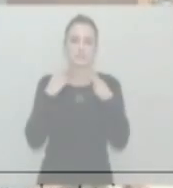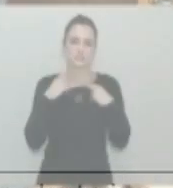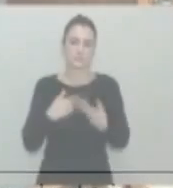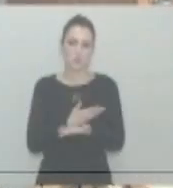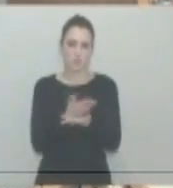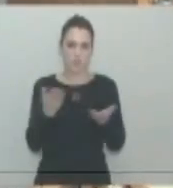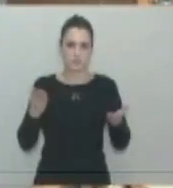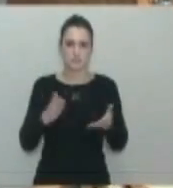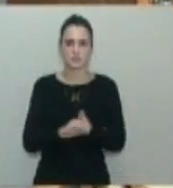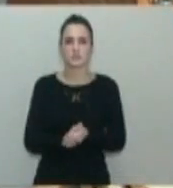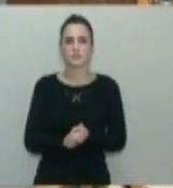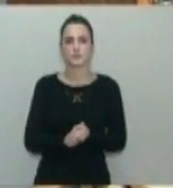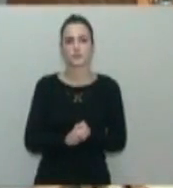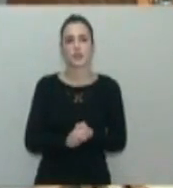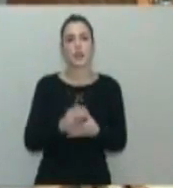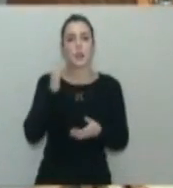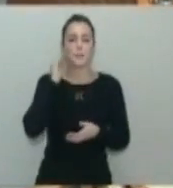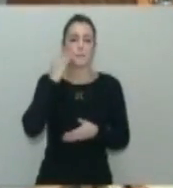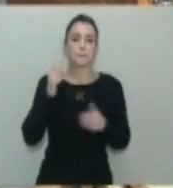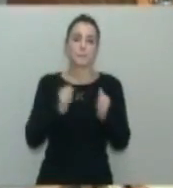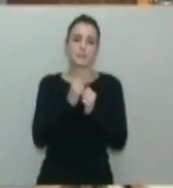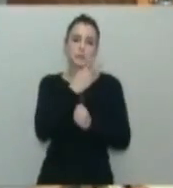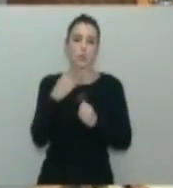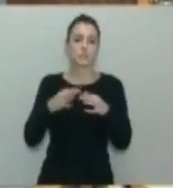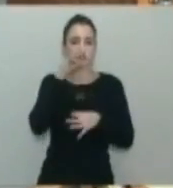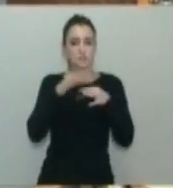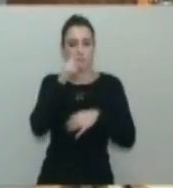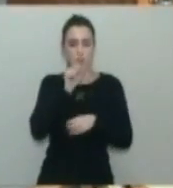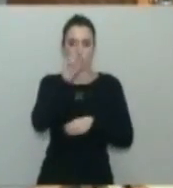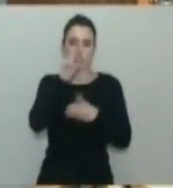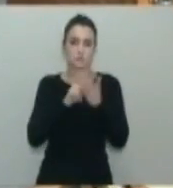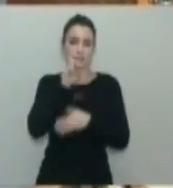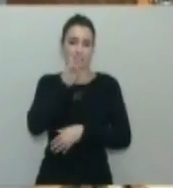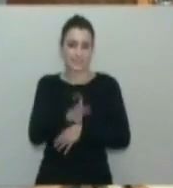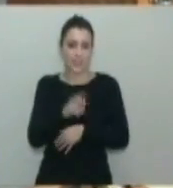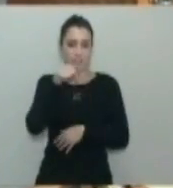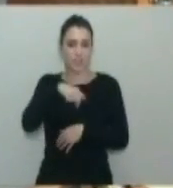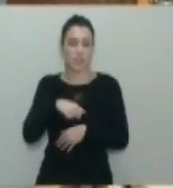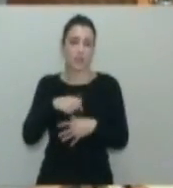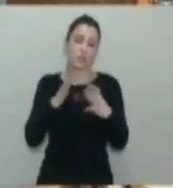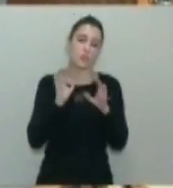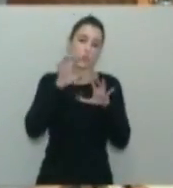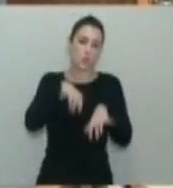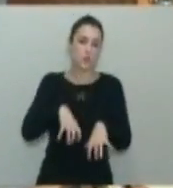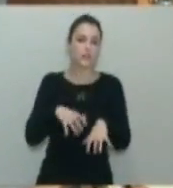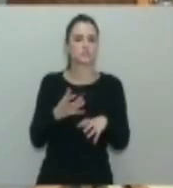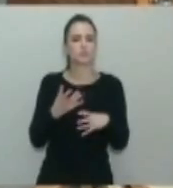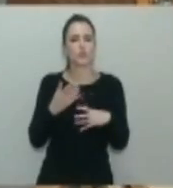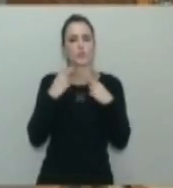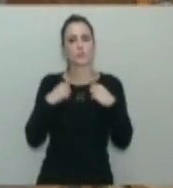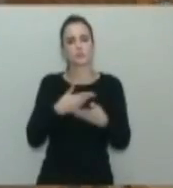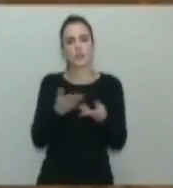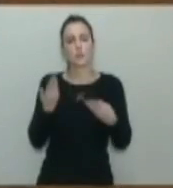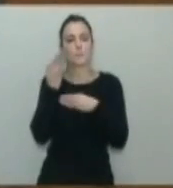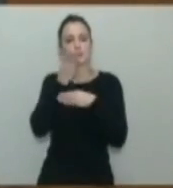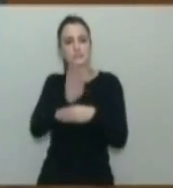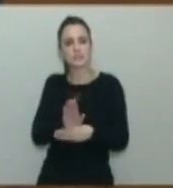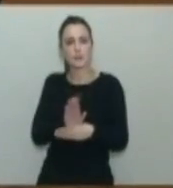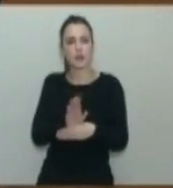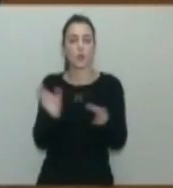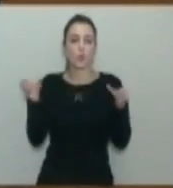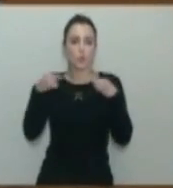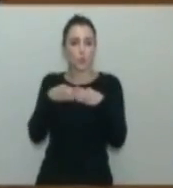Señorías, el pasado 24 de septiembre del 2013 se presentaba en el Congreso de los Diputados, auspiciada por el